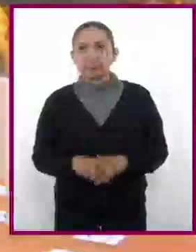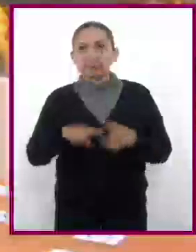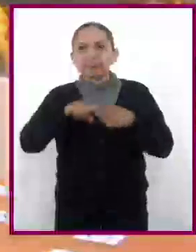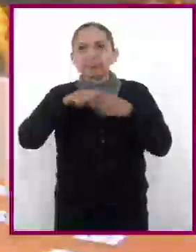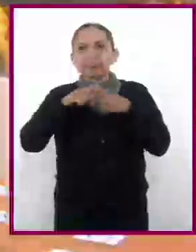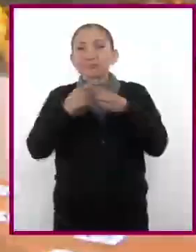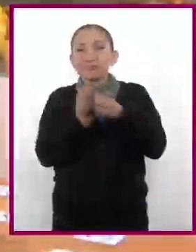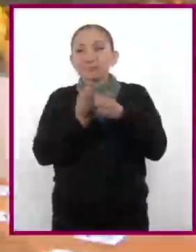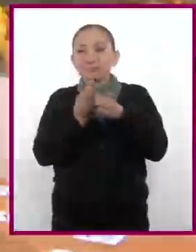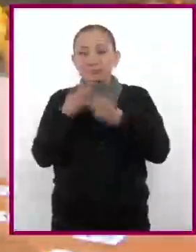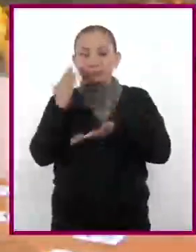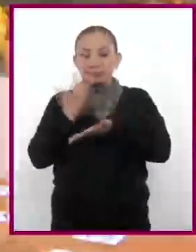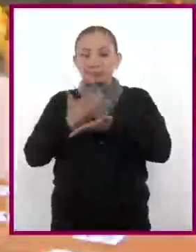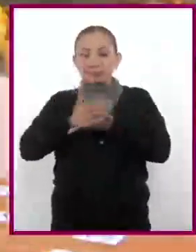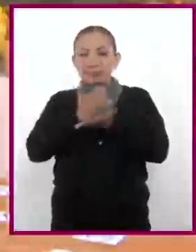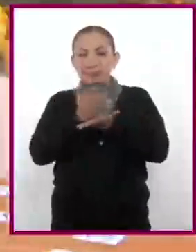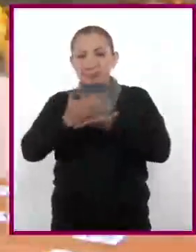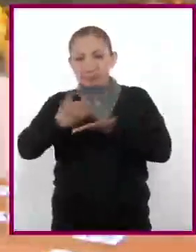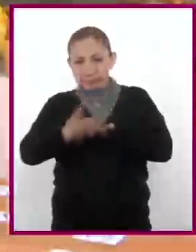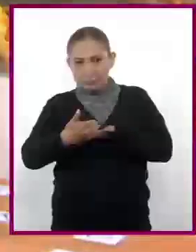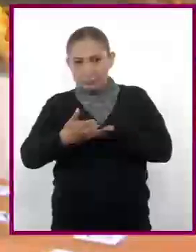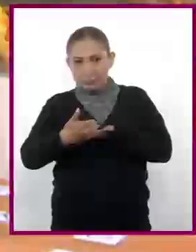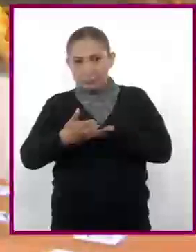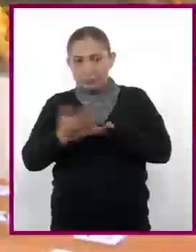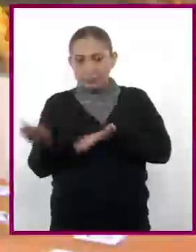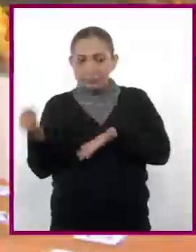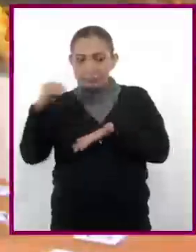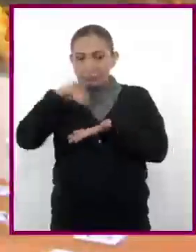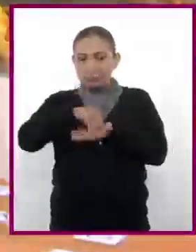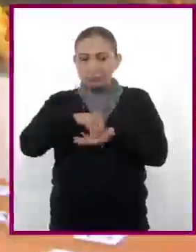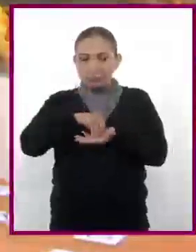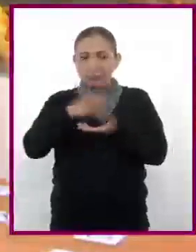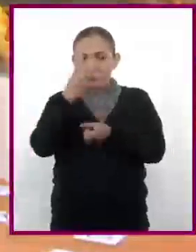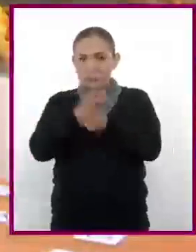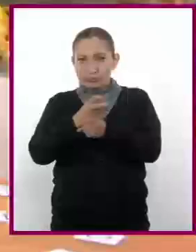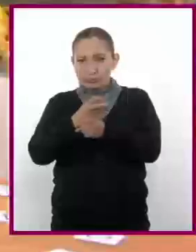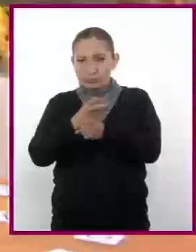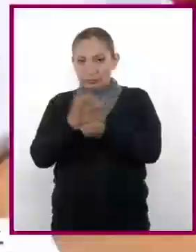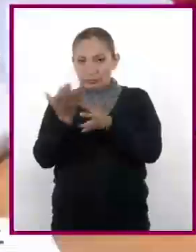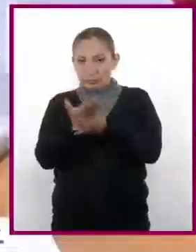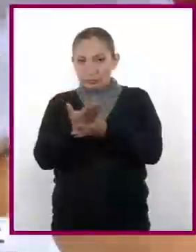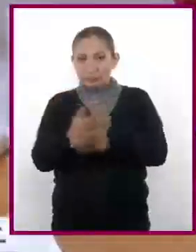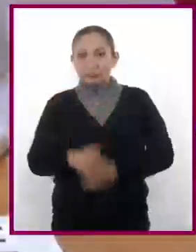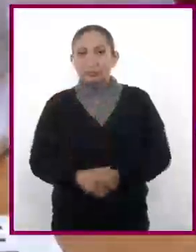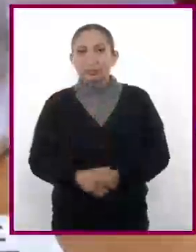empezamos a picar e incorporar nuestro segundo ingrediente,